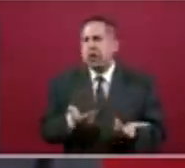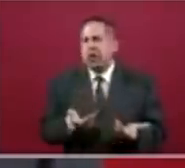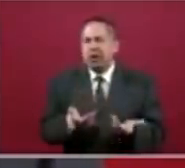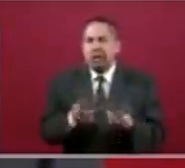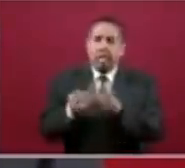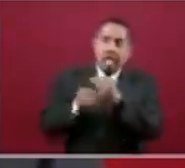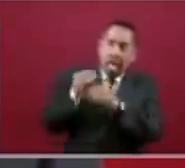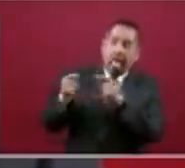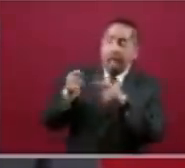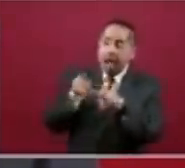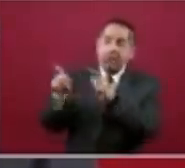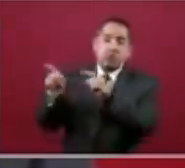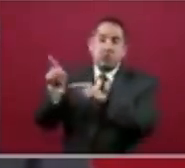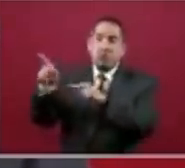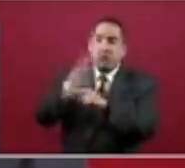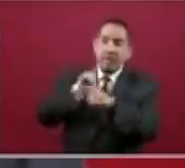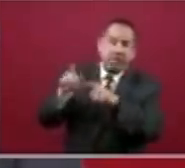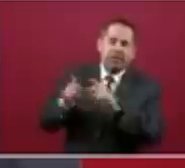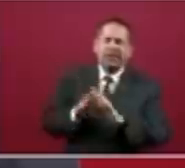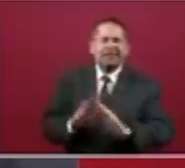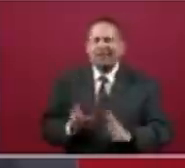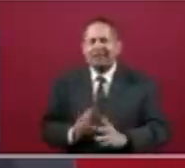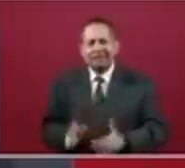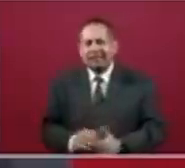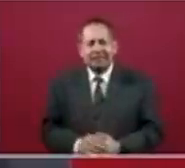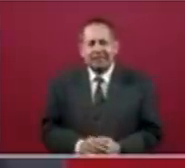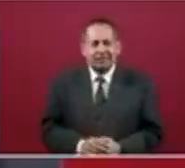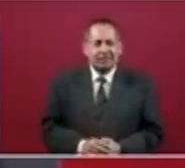polemizar sobre este tema.